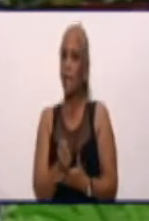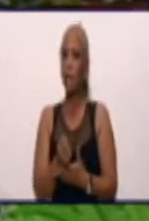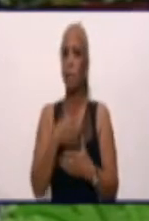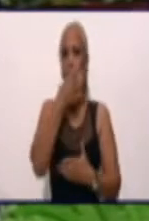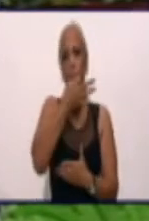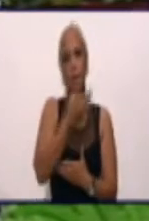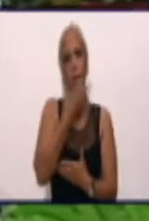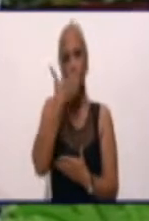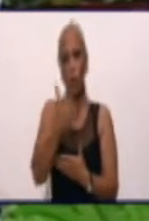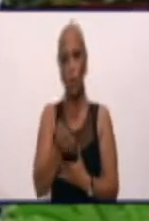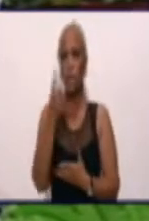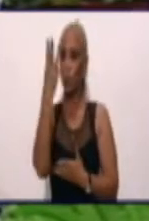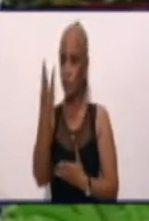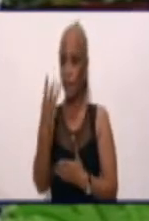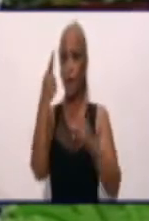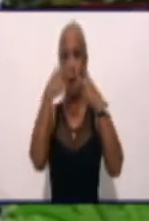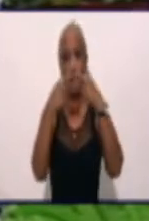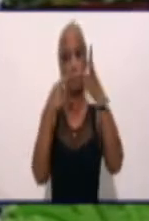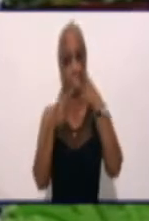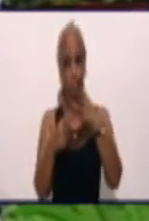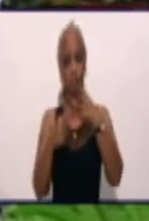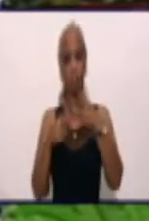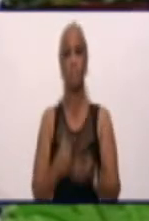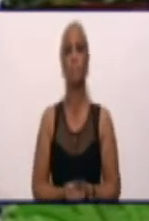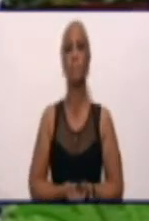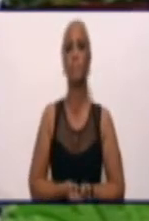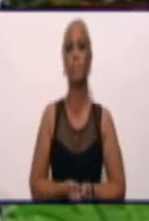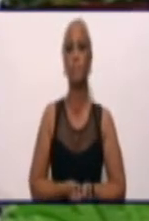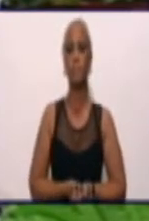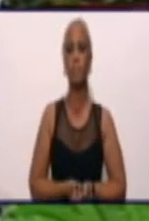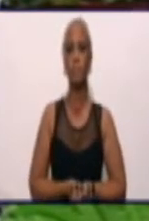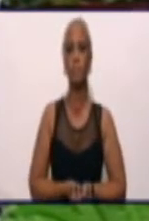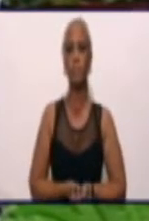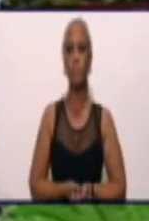tres aspectos que les estoy proponiendo.